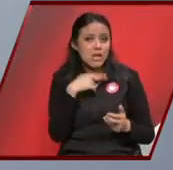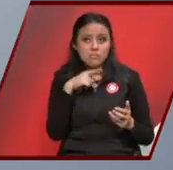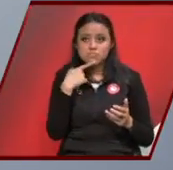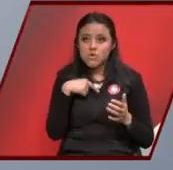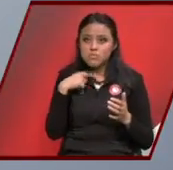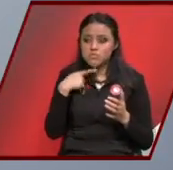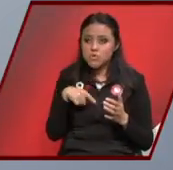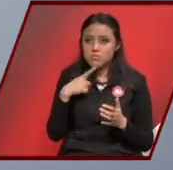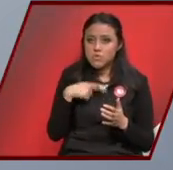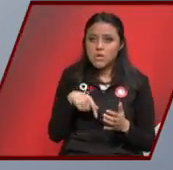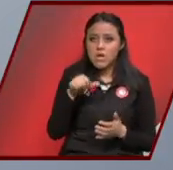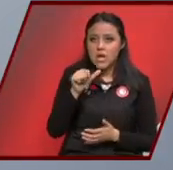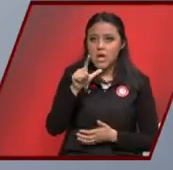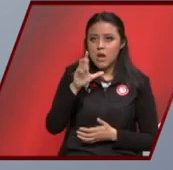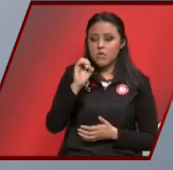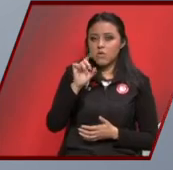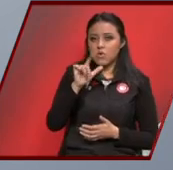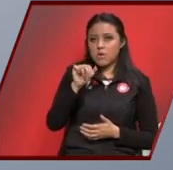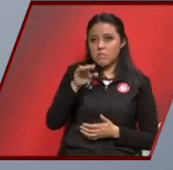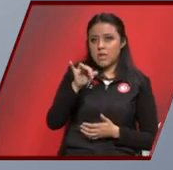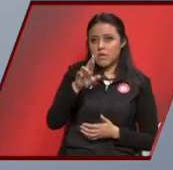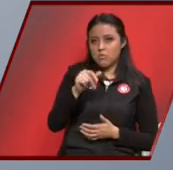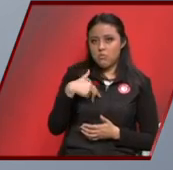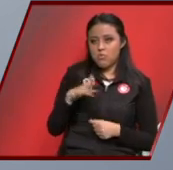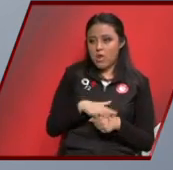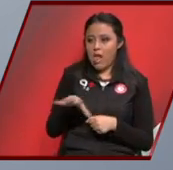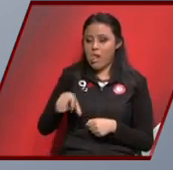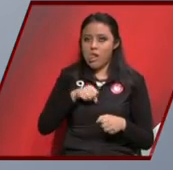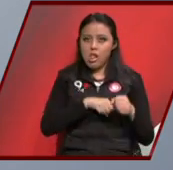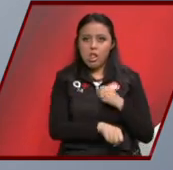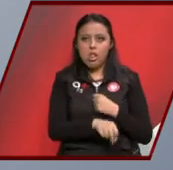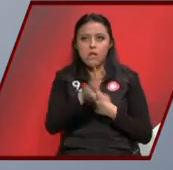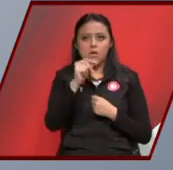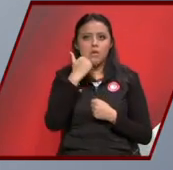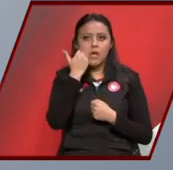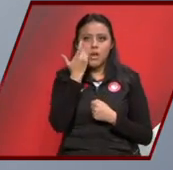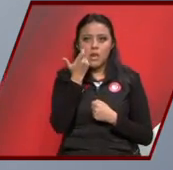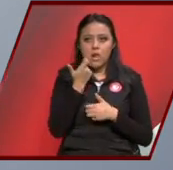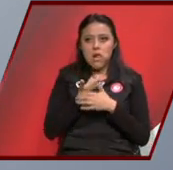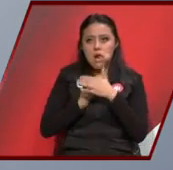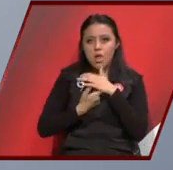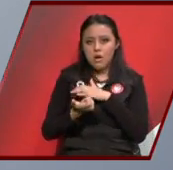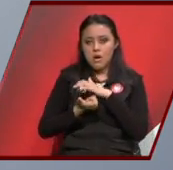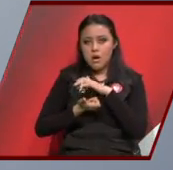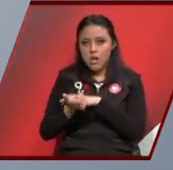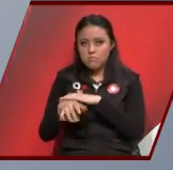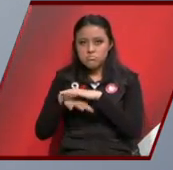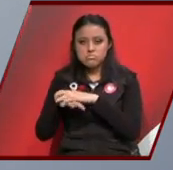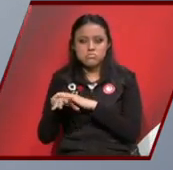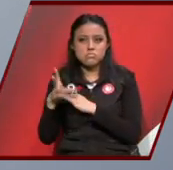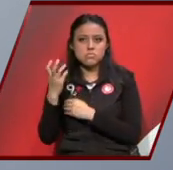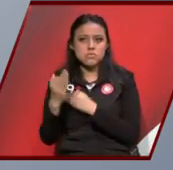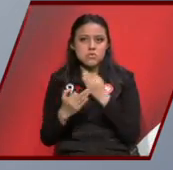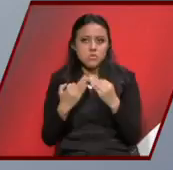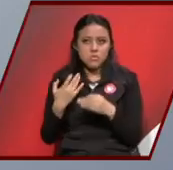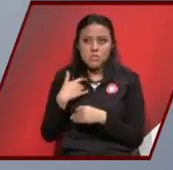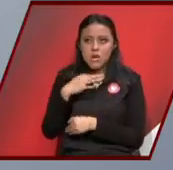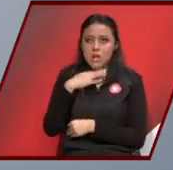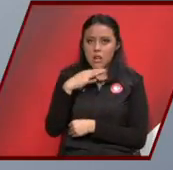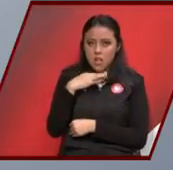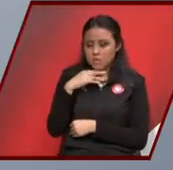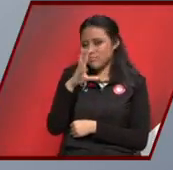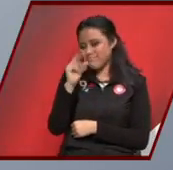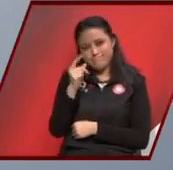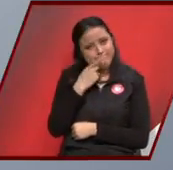del alcoholímetro, que se portaron bien gandallas porque me detuvieron y todo, y no quisieron aceptar una lana. No así quisieron. Es, o así sea, es. Tienen sus voluntad niveles de, política.